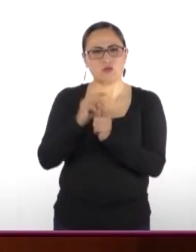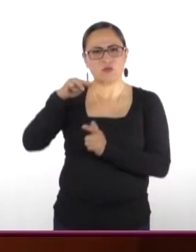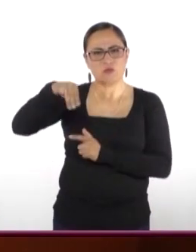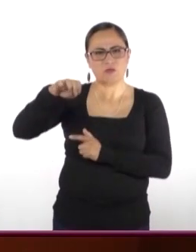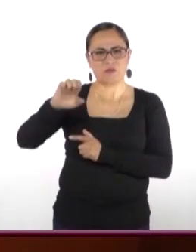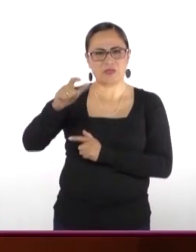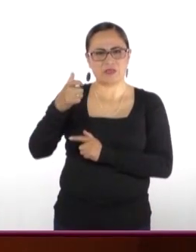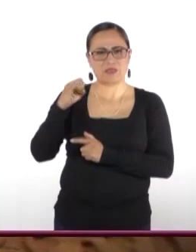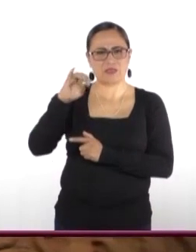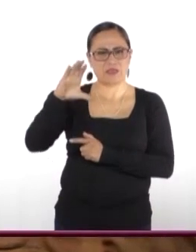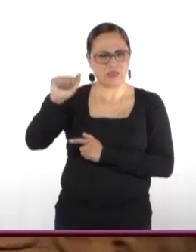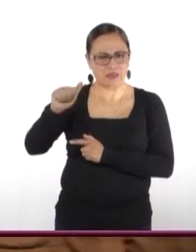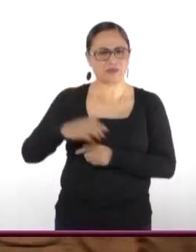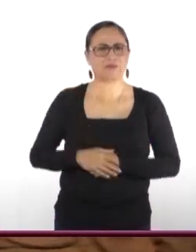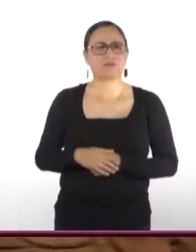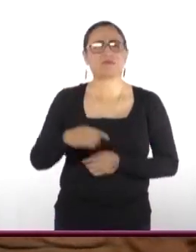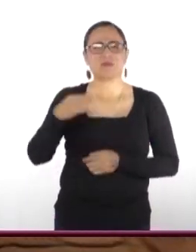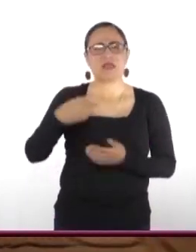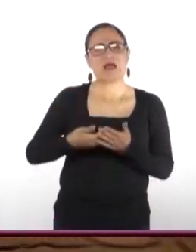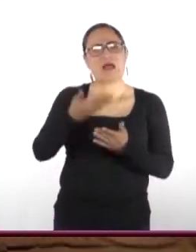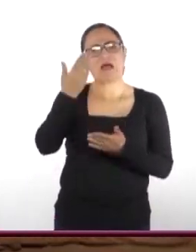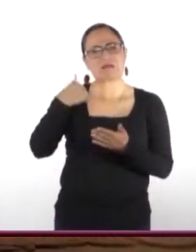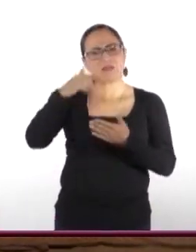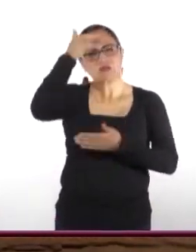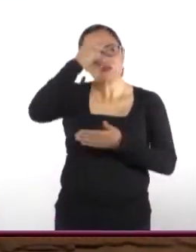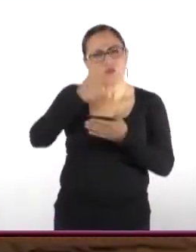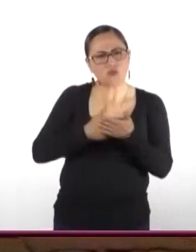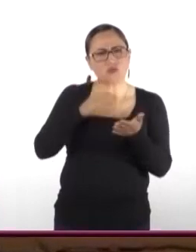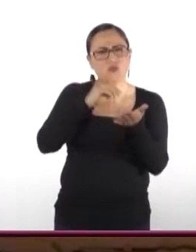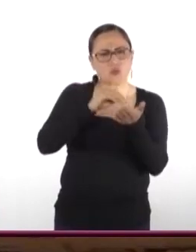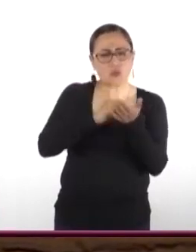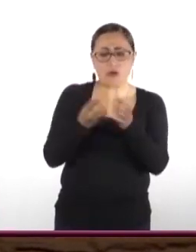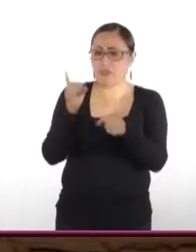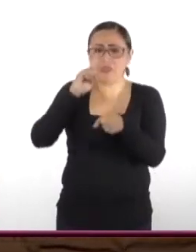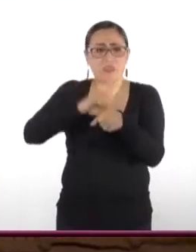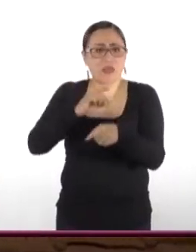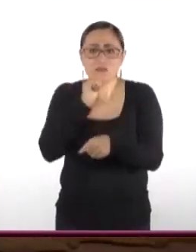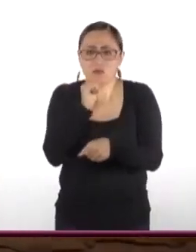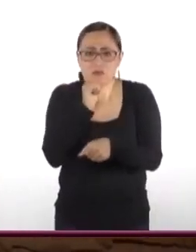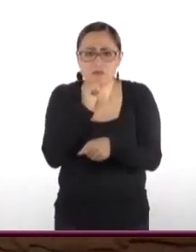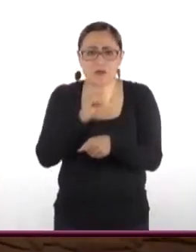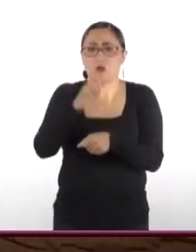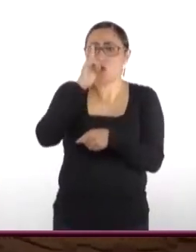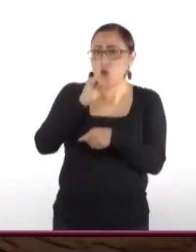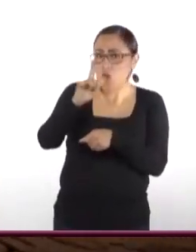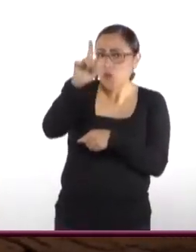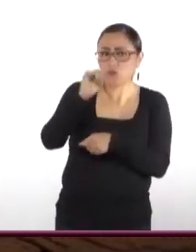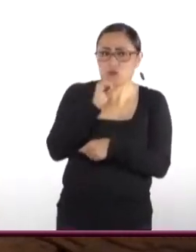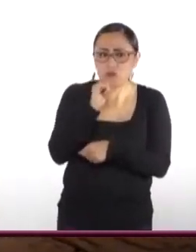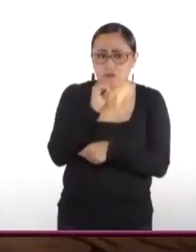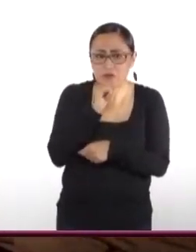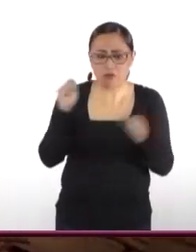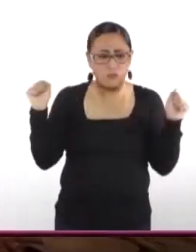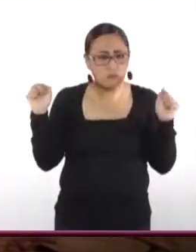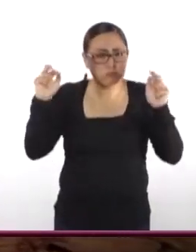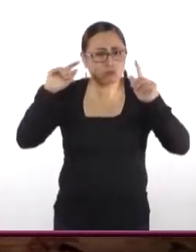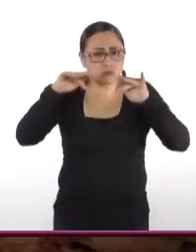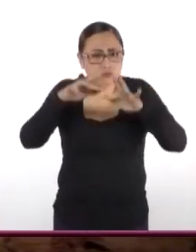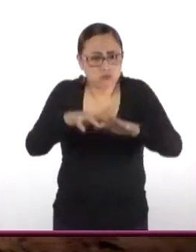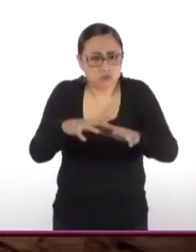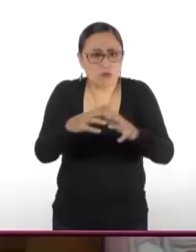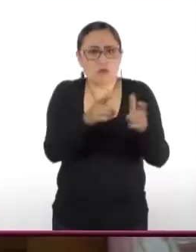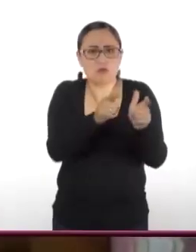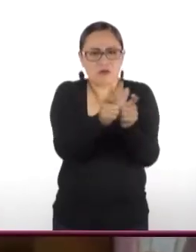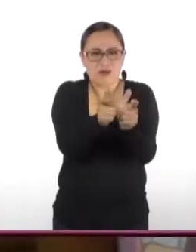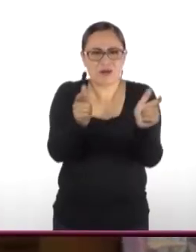la tradición mexica. Mira este. Cuando aún era de noche, cuando aún no había día, cuando aún no había luz,